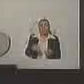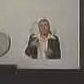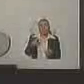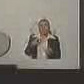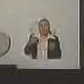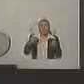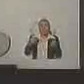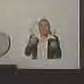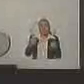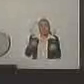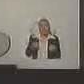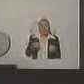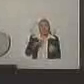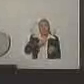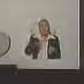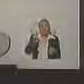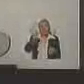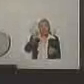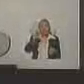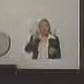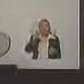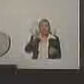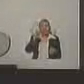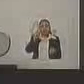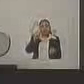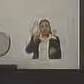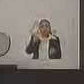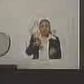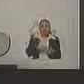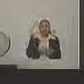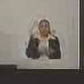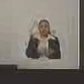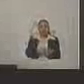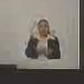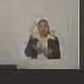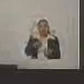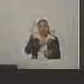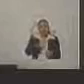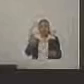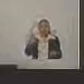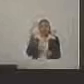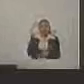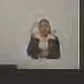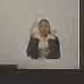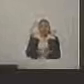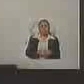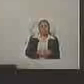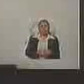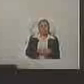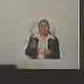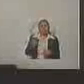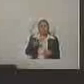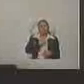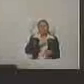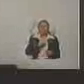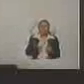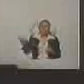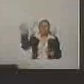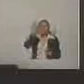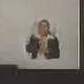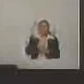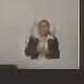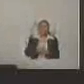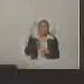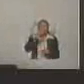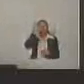fuerza, es sinónimo de capacidad, es sinónimo de cambio, es sinónimo de potencia. No sé